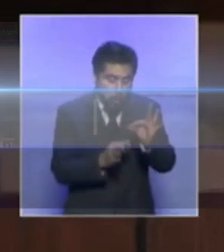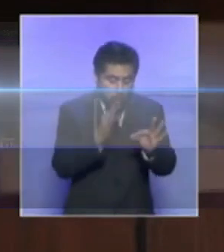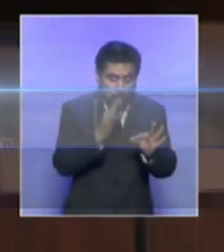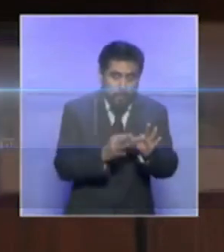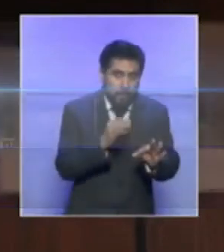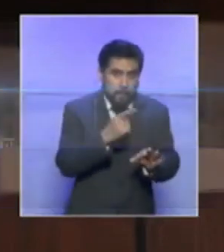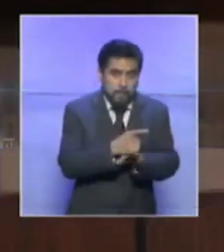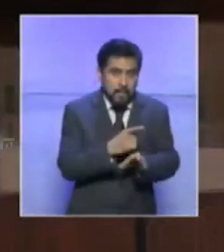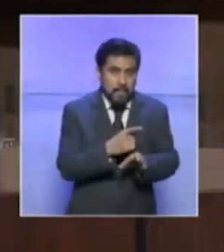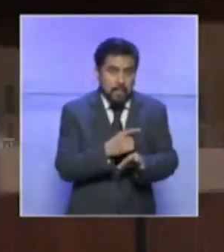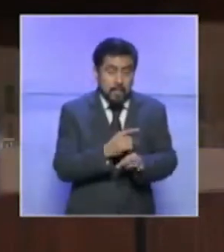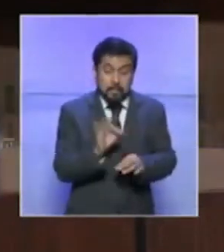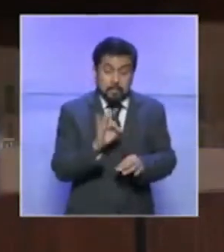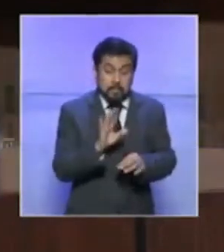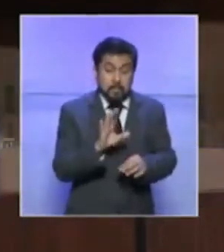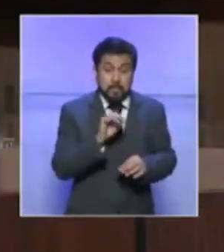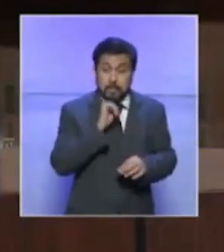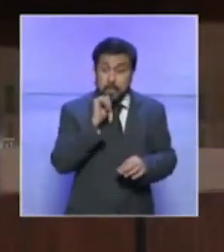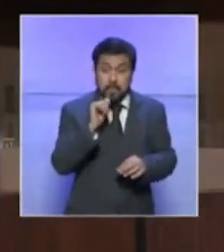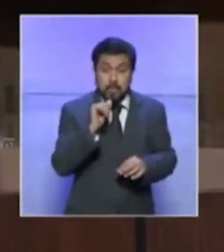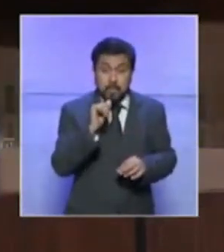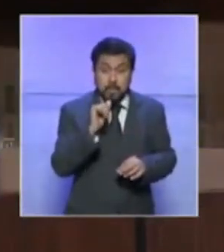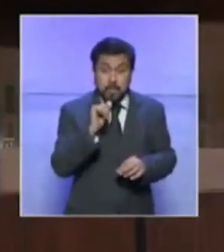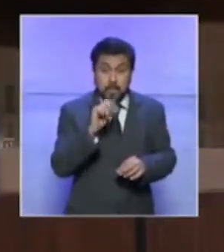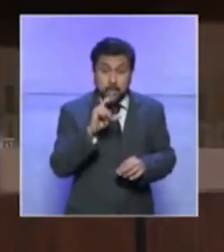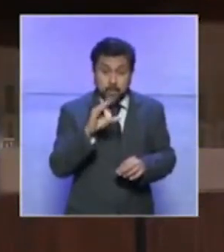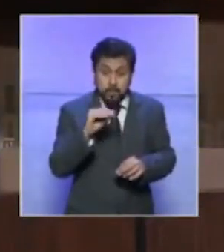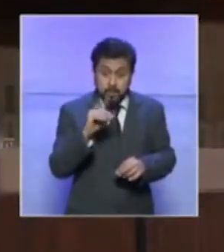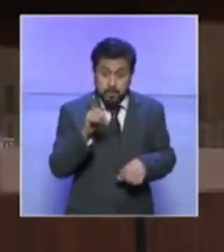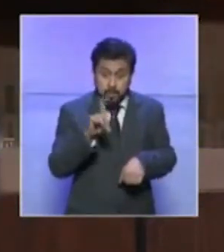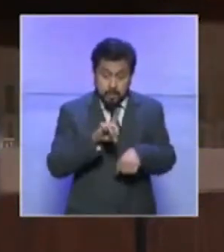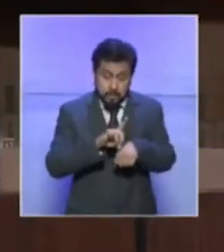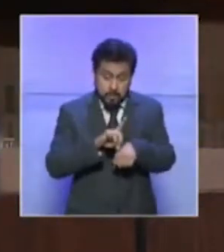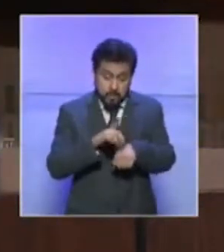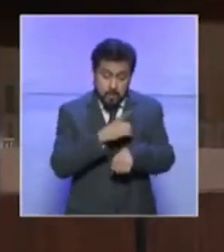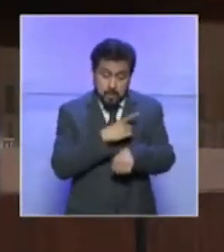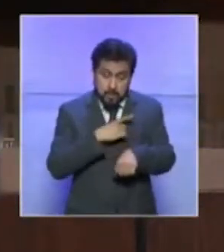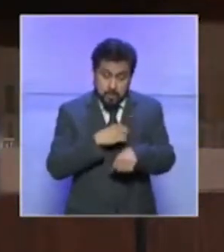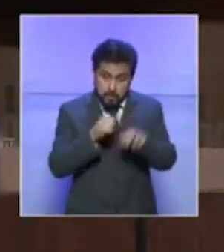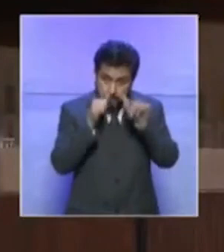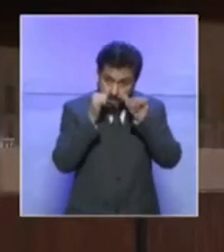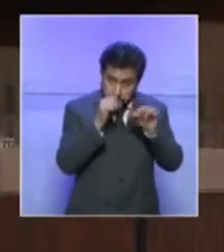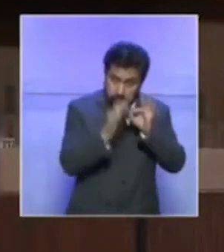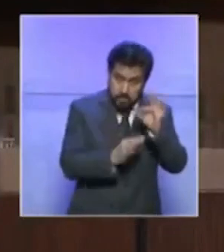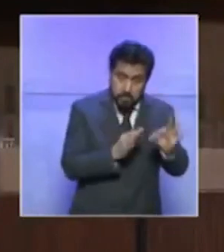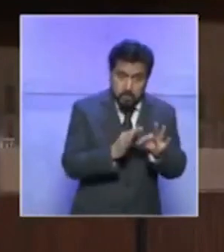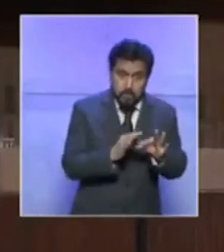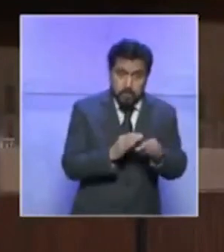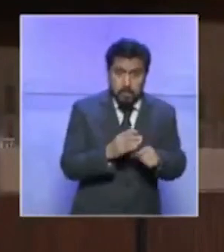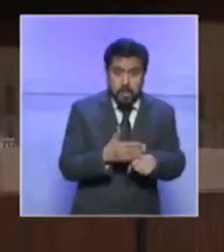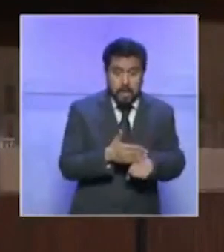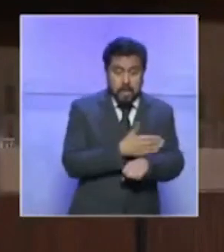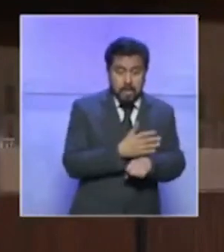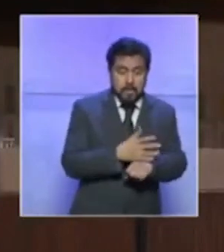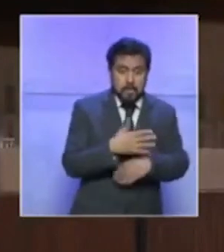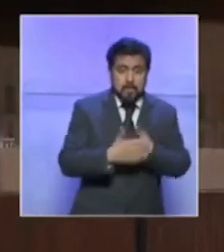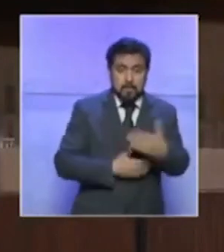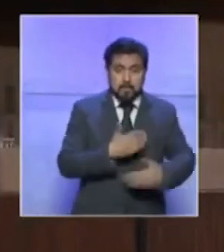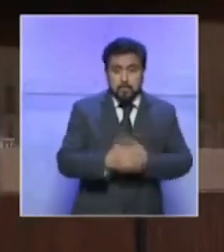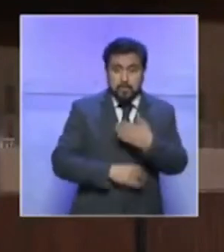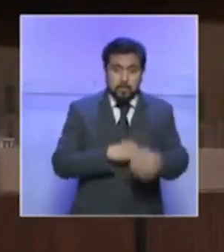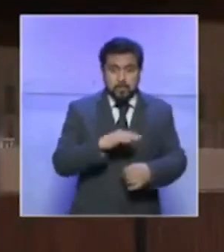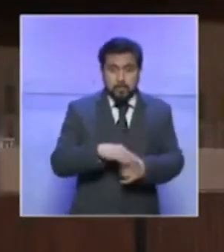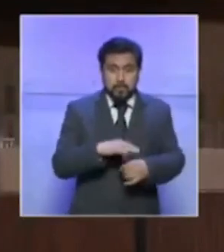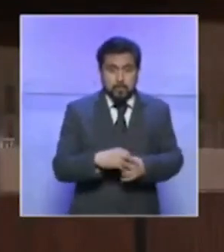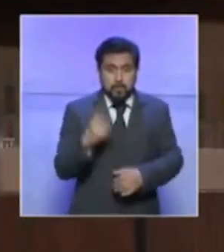ordenado no se diera al menos 90 días antes del inicio del proceso electoral ordinario